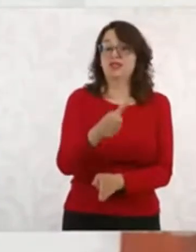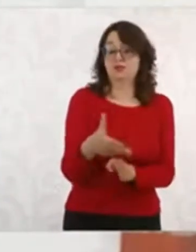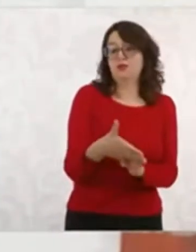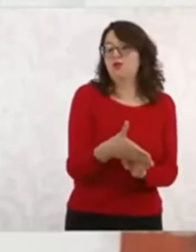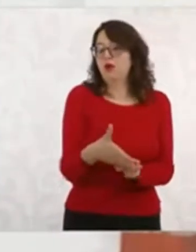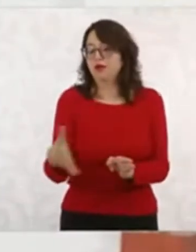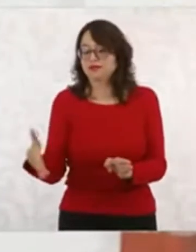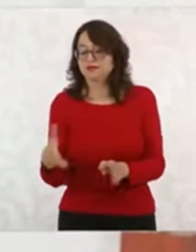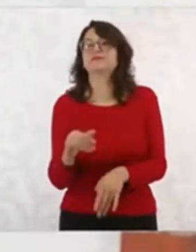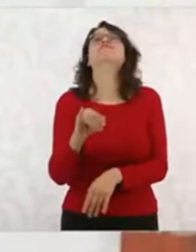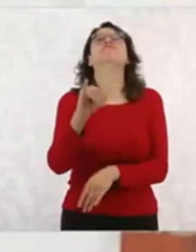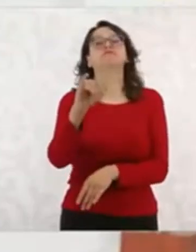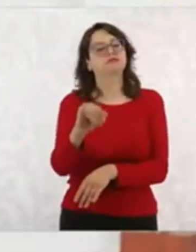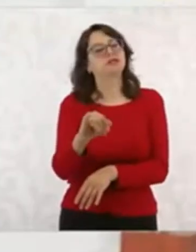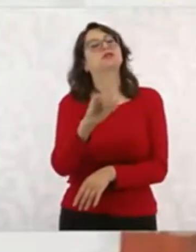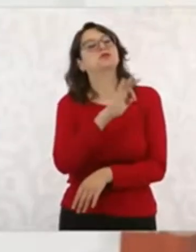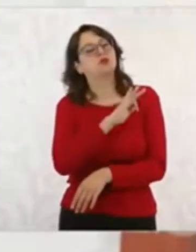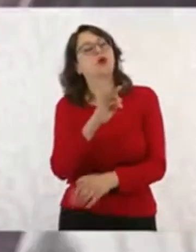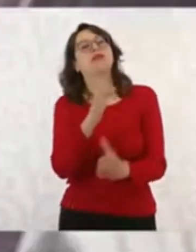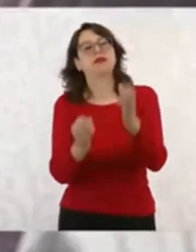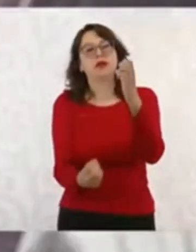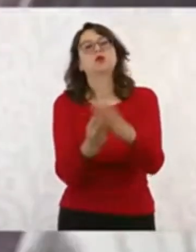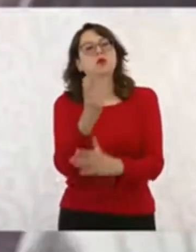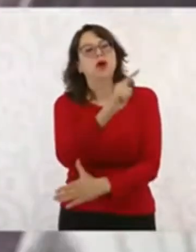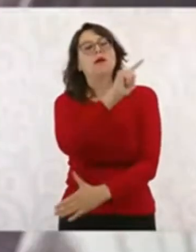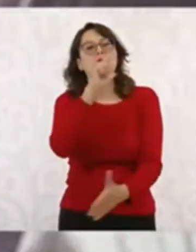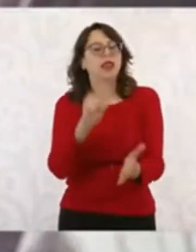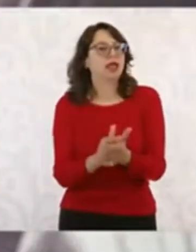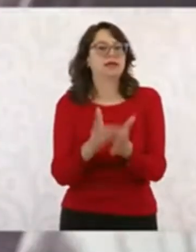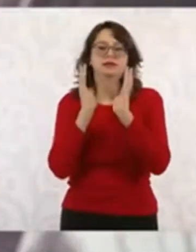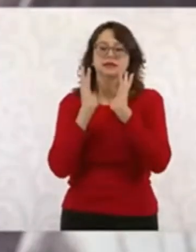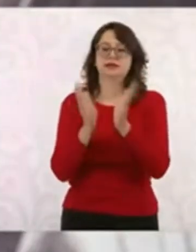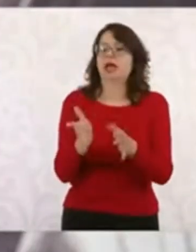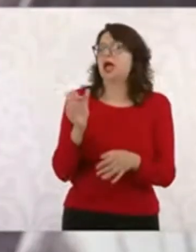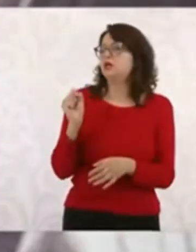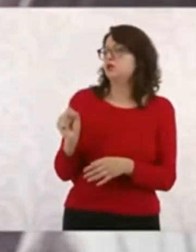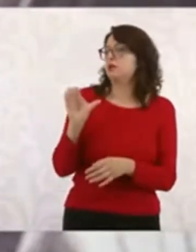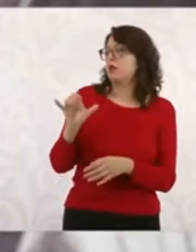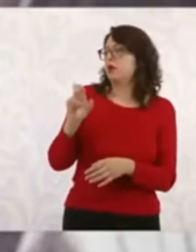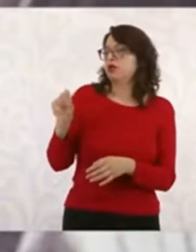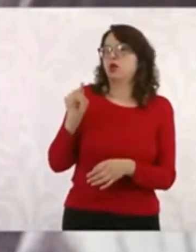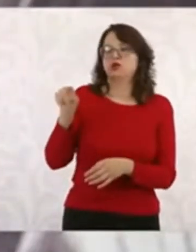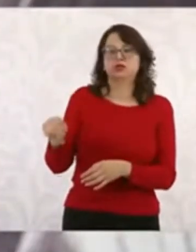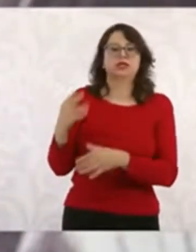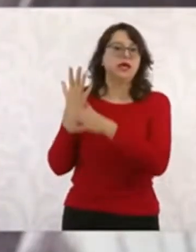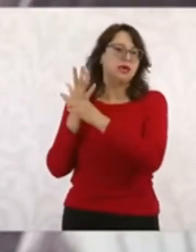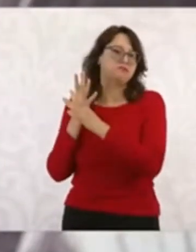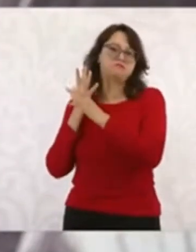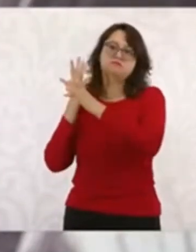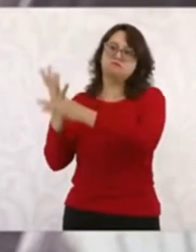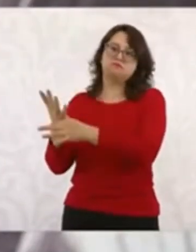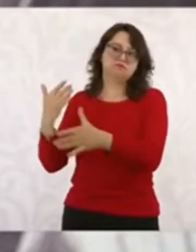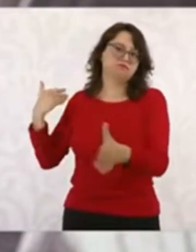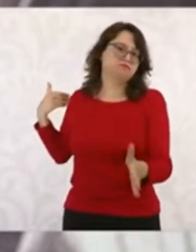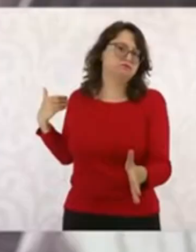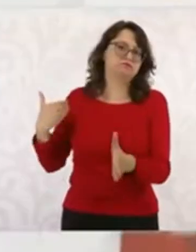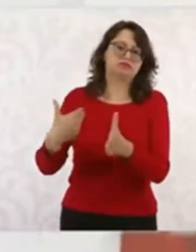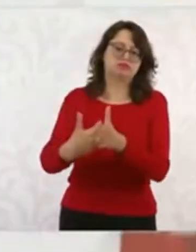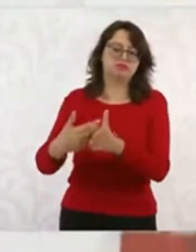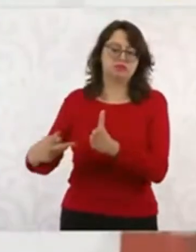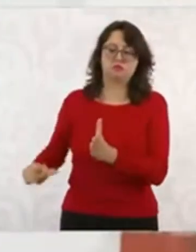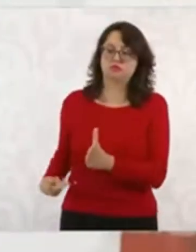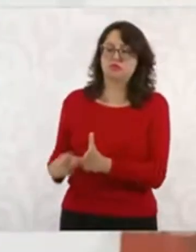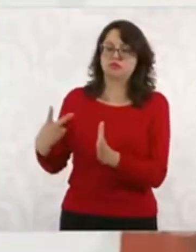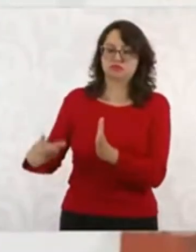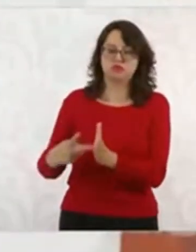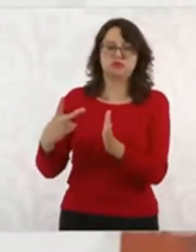se regirán por las nuevas disposiciones sin que implique aplicación retroactiva ni